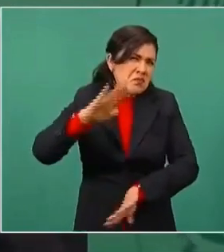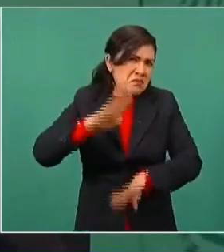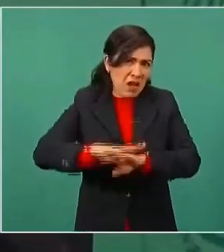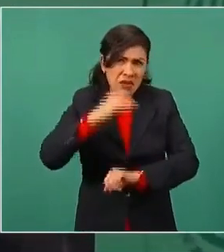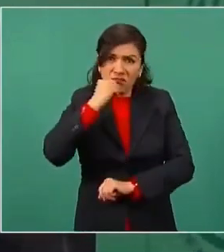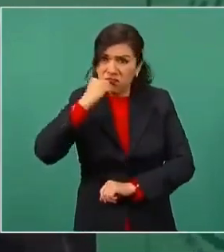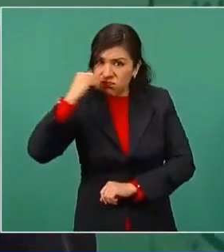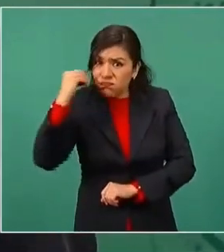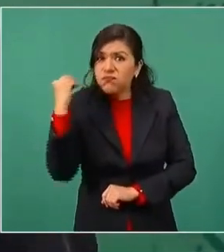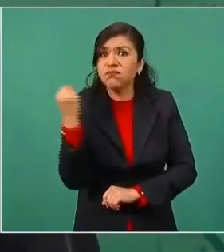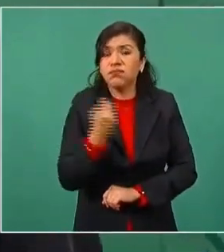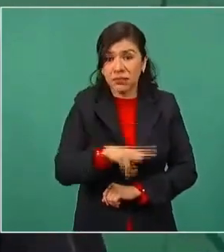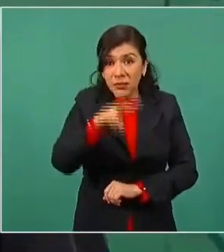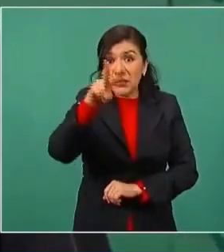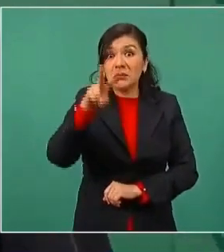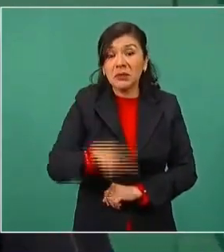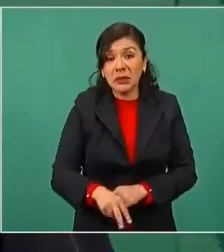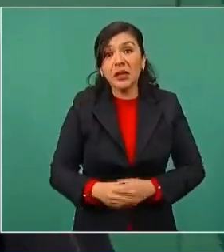extraordinarias.